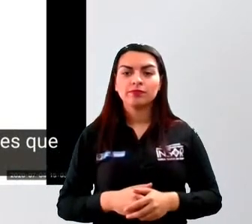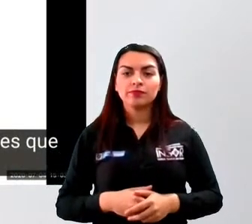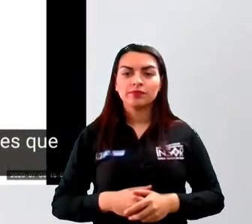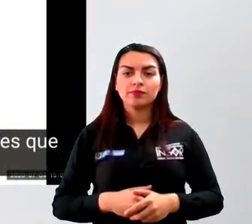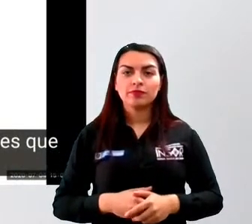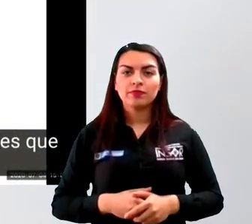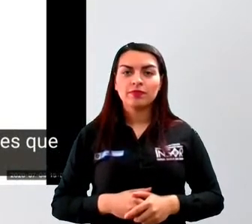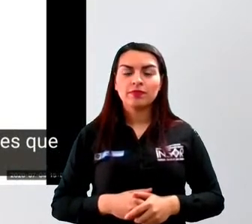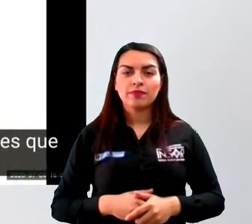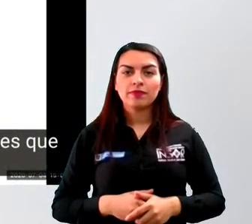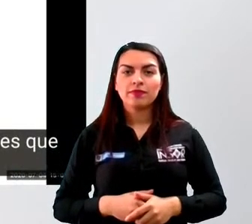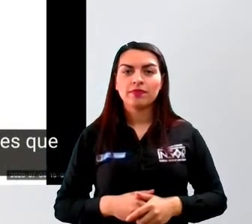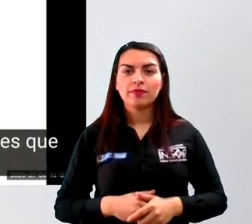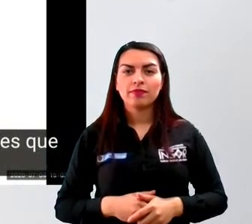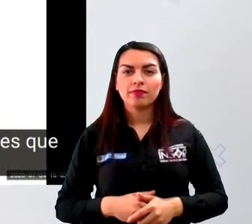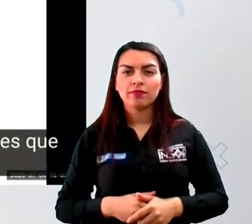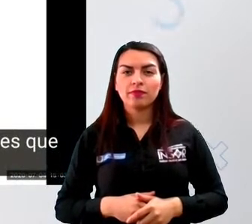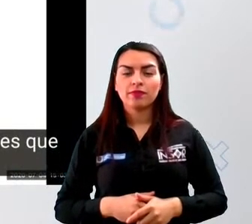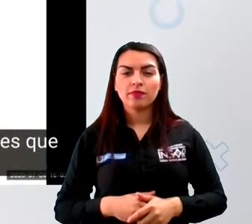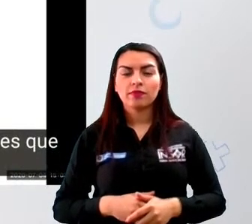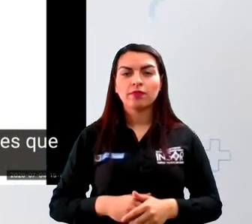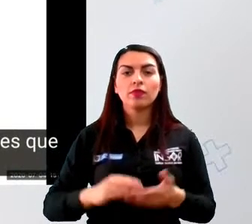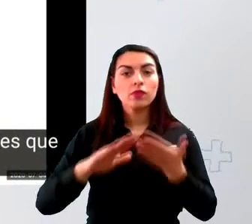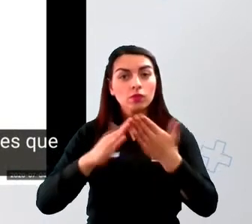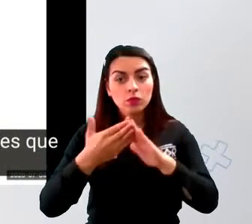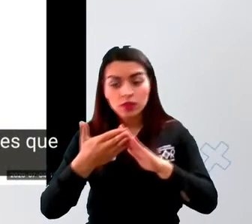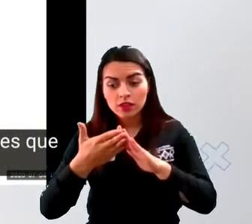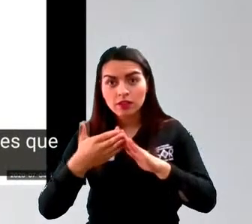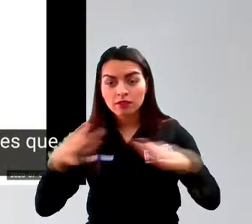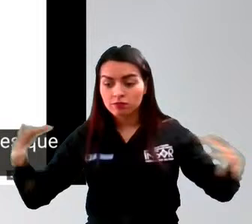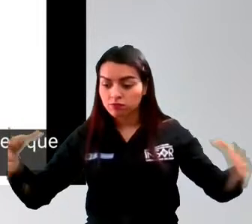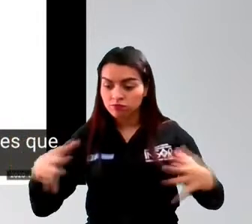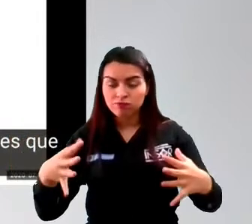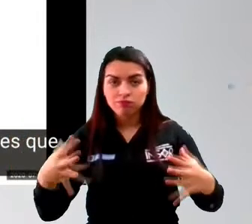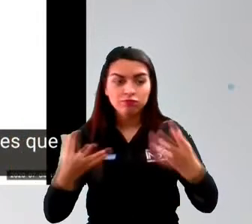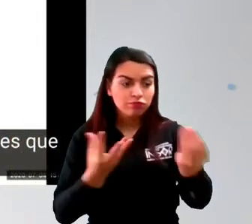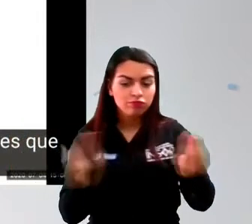Crear comunidad en los cursos es realmente importante